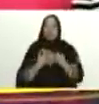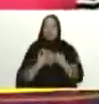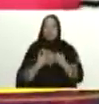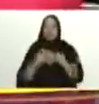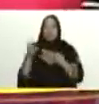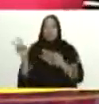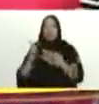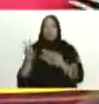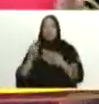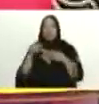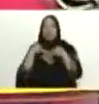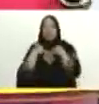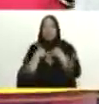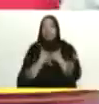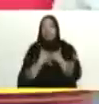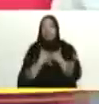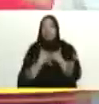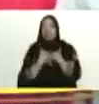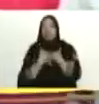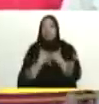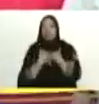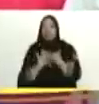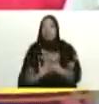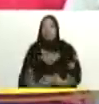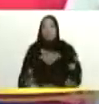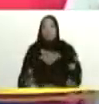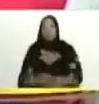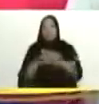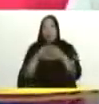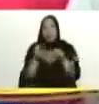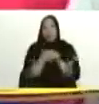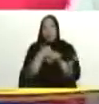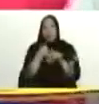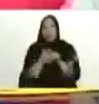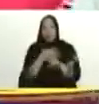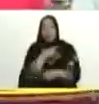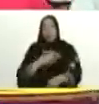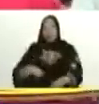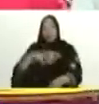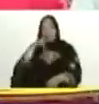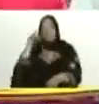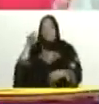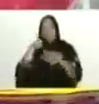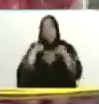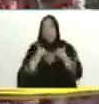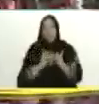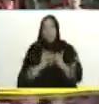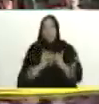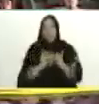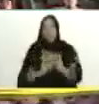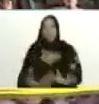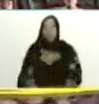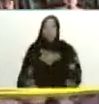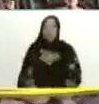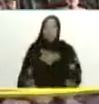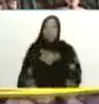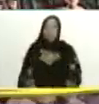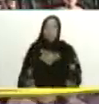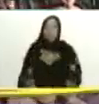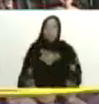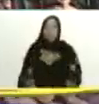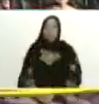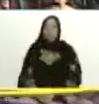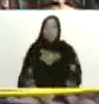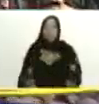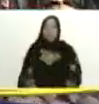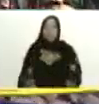con Venezuela se seca. Todo el que se mete con Maduro y punto.